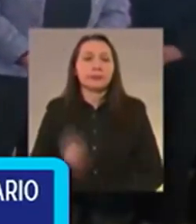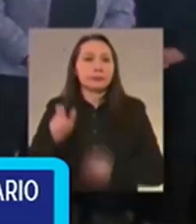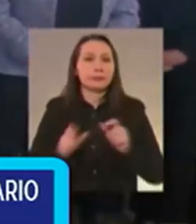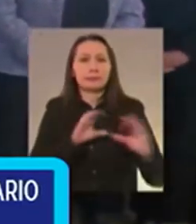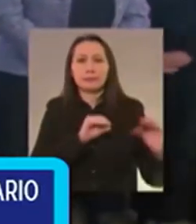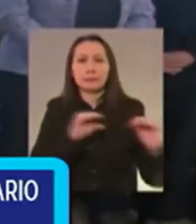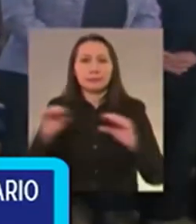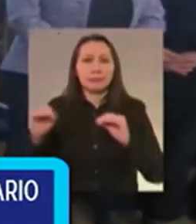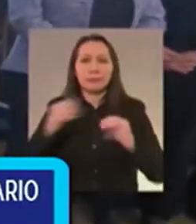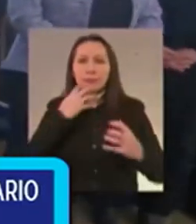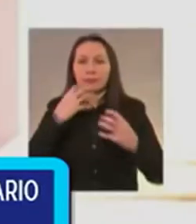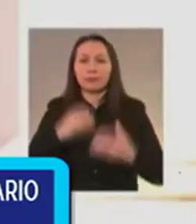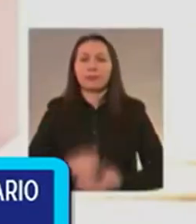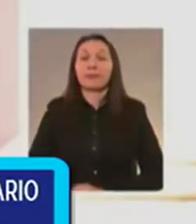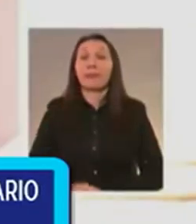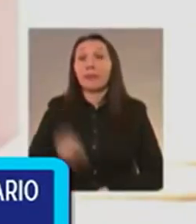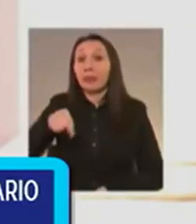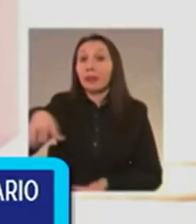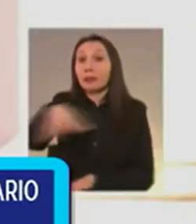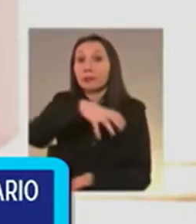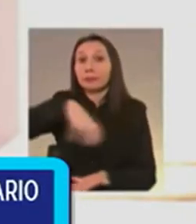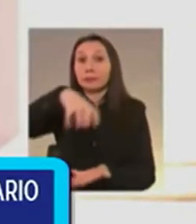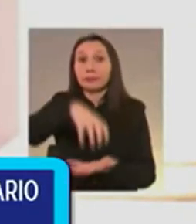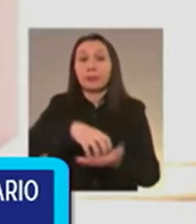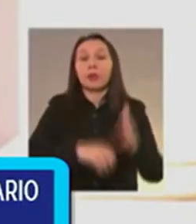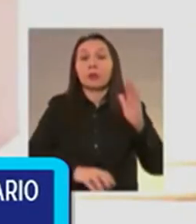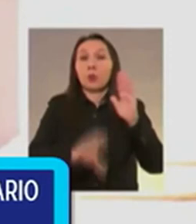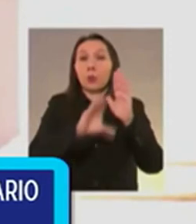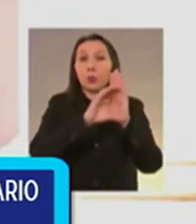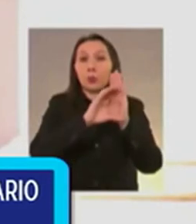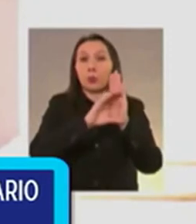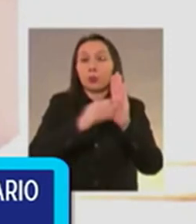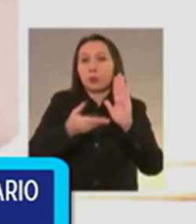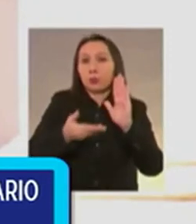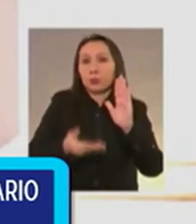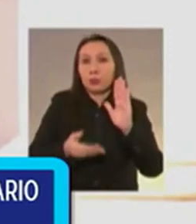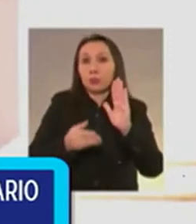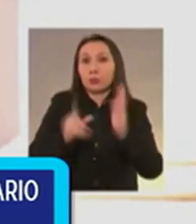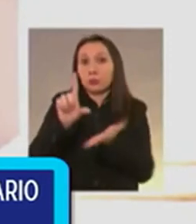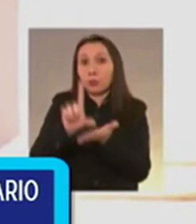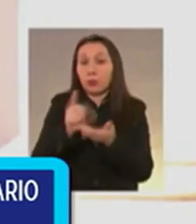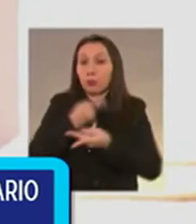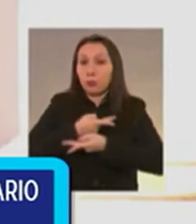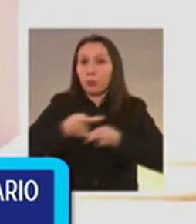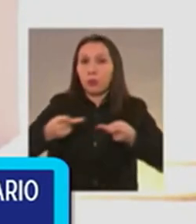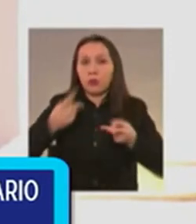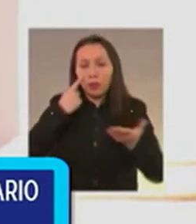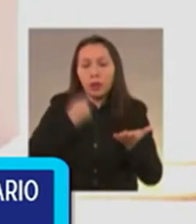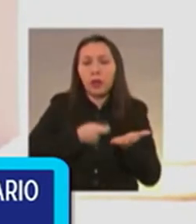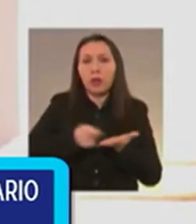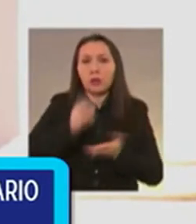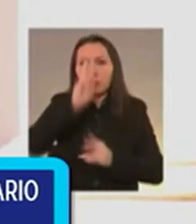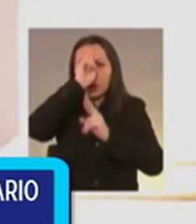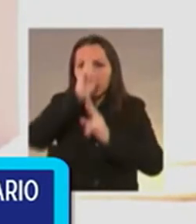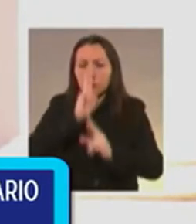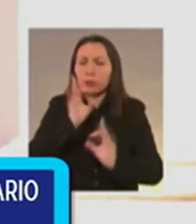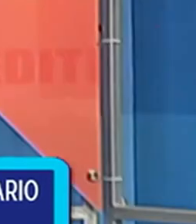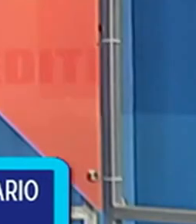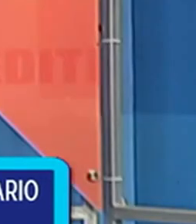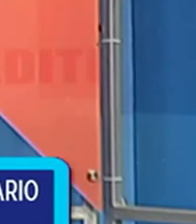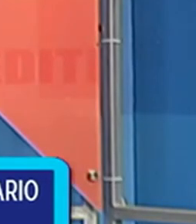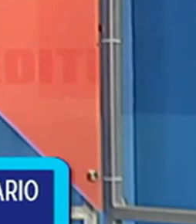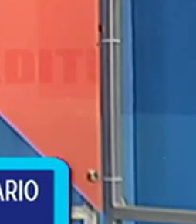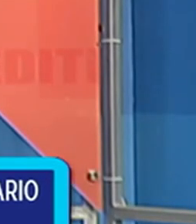diplomáticos de todo el mundo recordando este día el 50 aniversario. Bueno, he visto y me lo compartía un